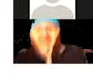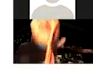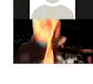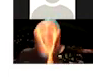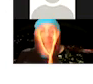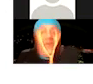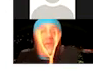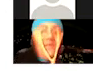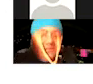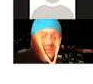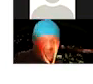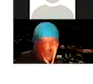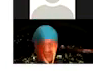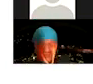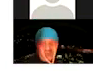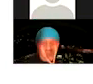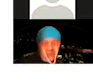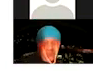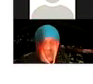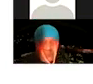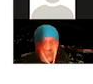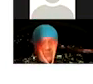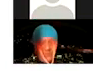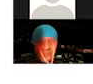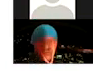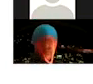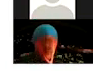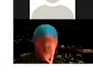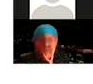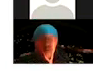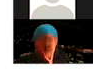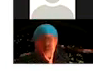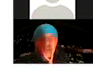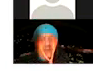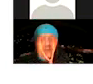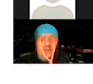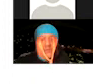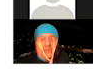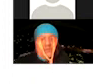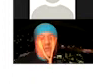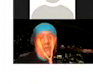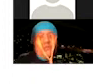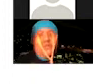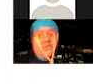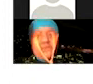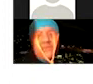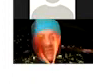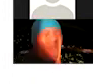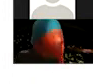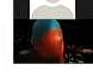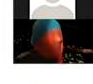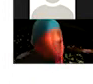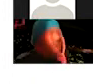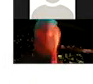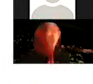Claro, pero qué raro, porque antes se escuchó mejor, ¿no? Ahorita un poco mejor. Ok, entonces